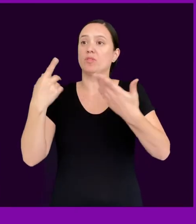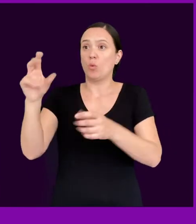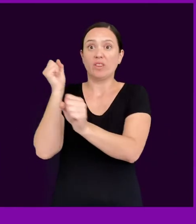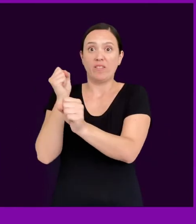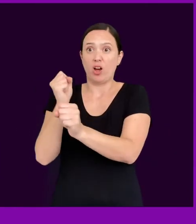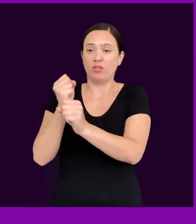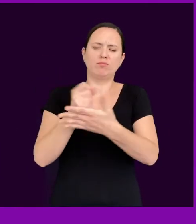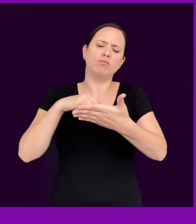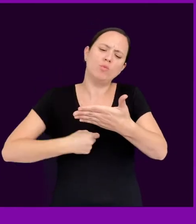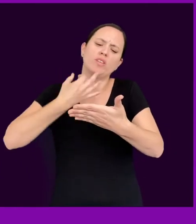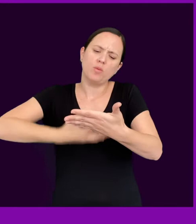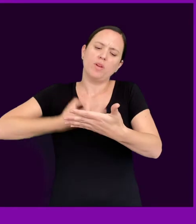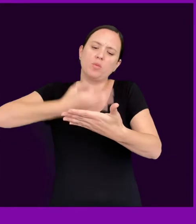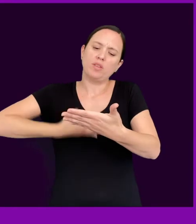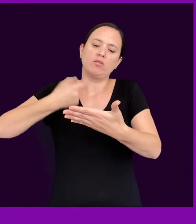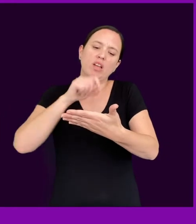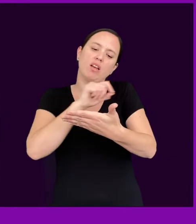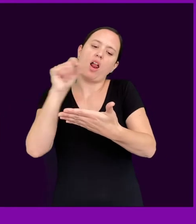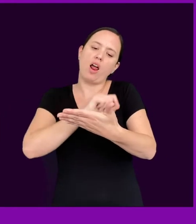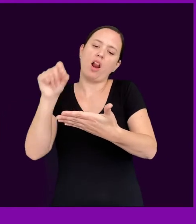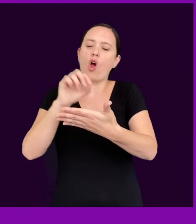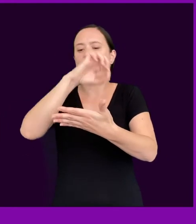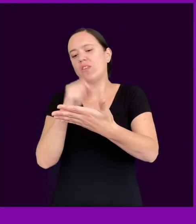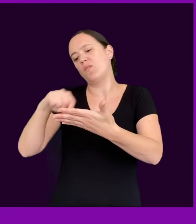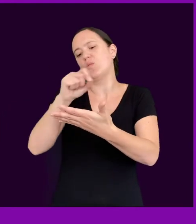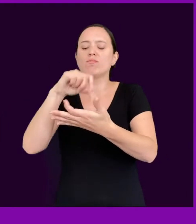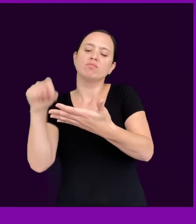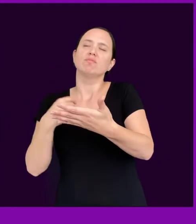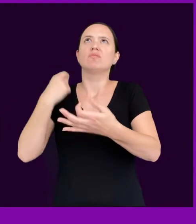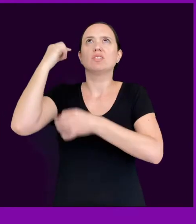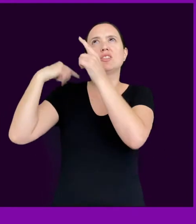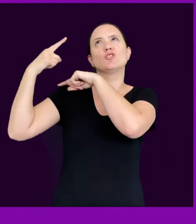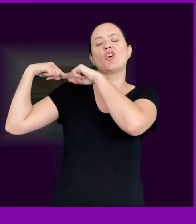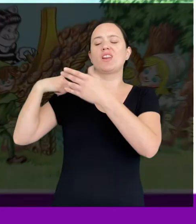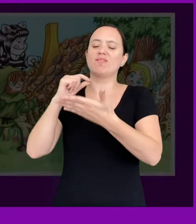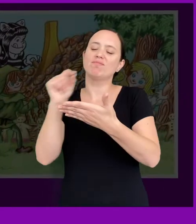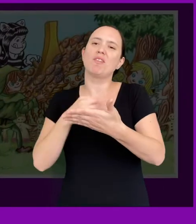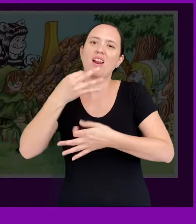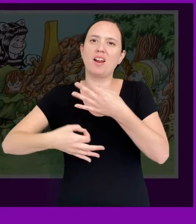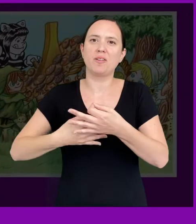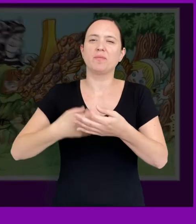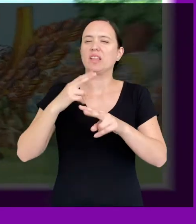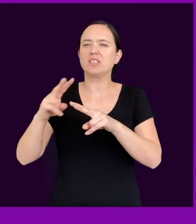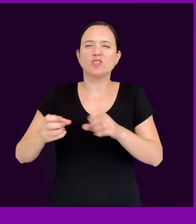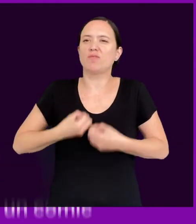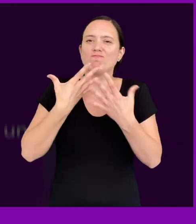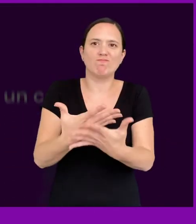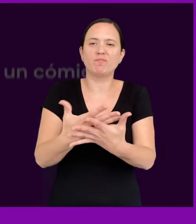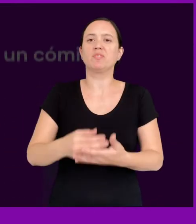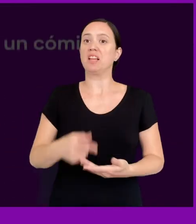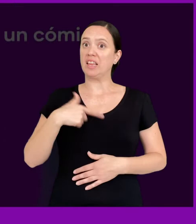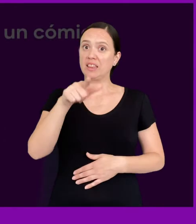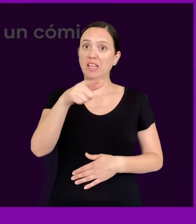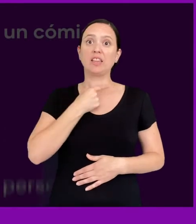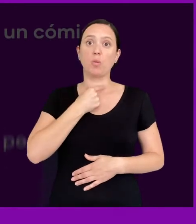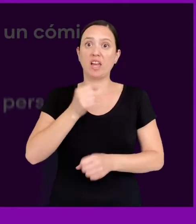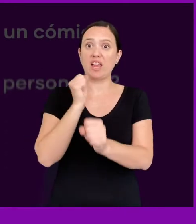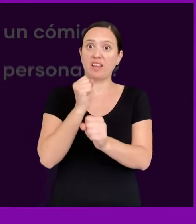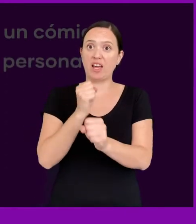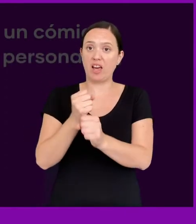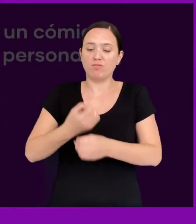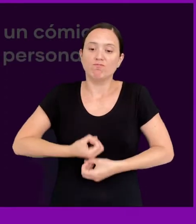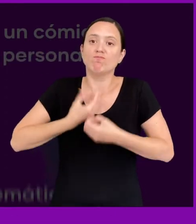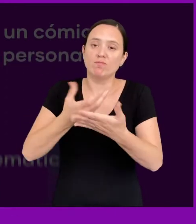cómics, escritos e ilustrados por ella misma, donde relata hechos de su vida personal. ¿Te gustaría realizar un cómic